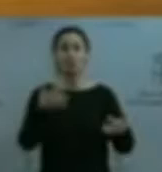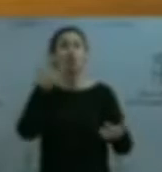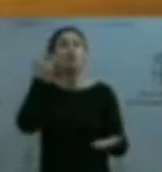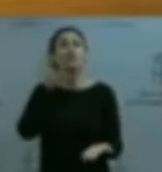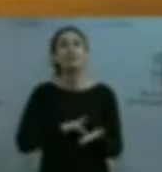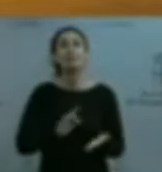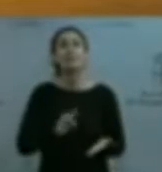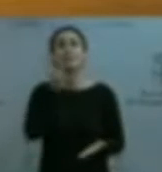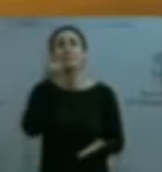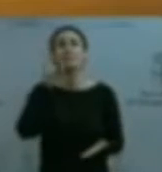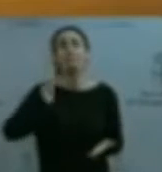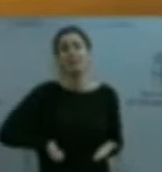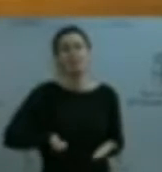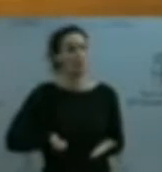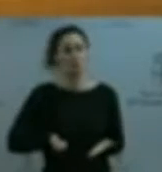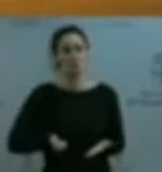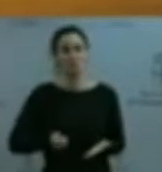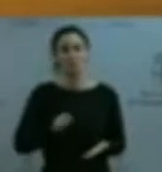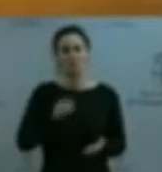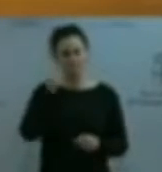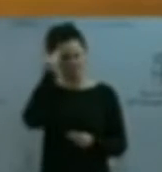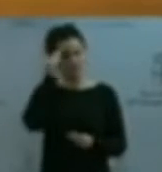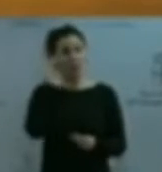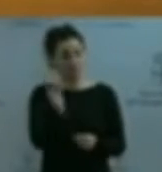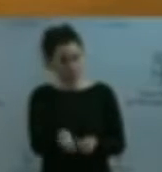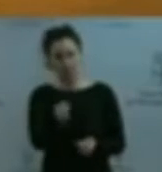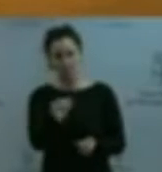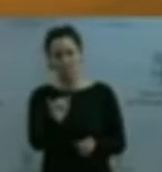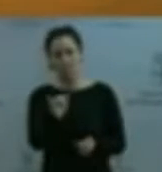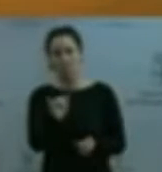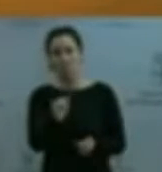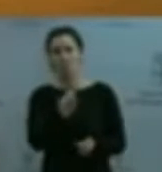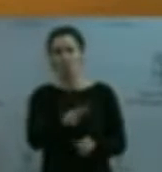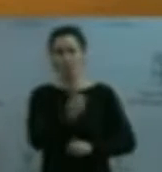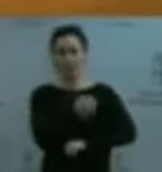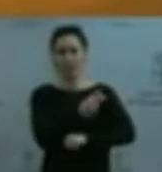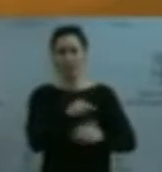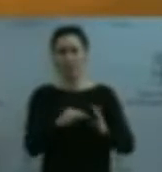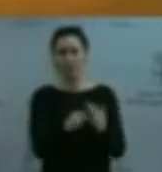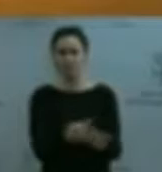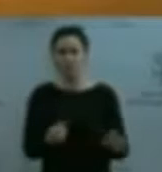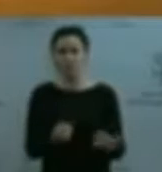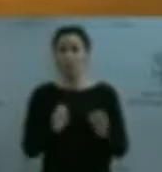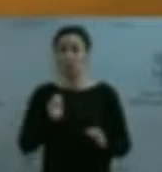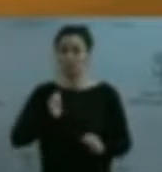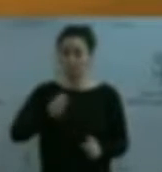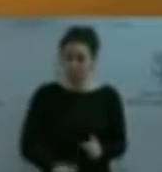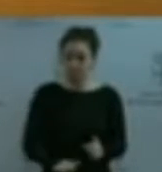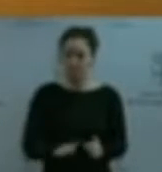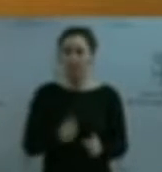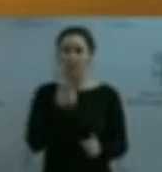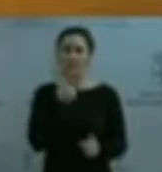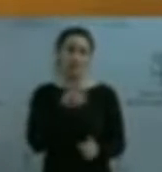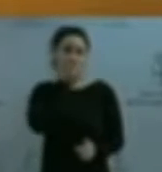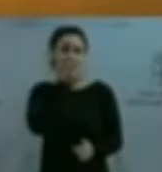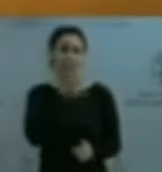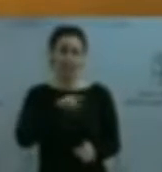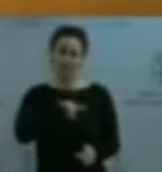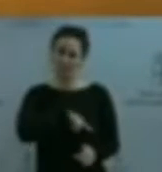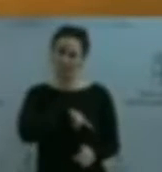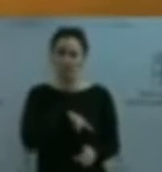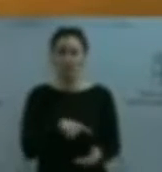perdón, sí la sé, de 12 de diciembre de 2016, y en su fallo vuelve a reiterar, para vergüenza, yo creo, nuestra, que el Principado está